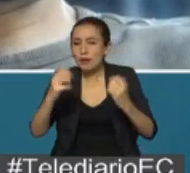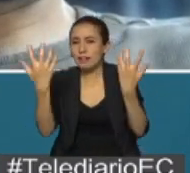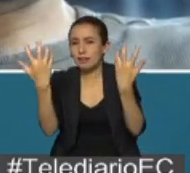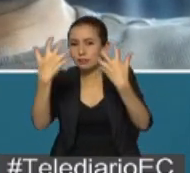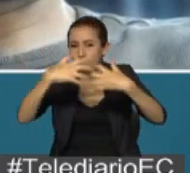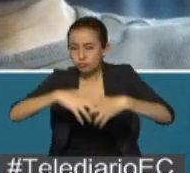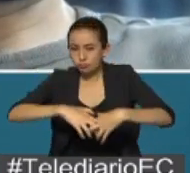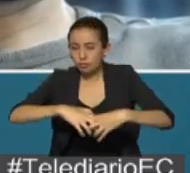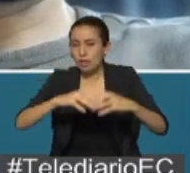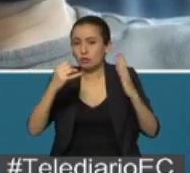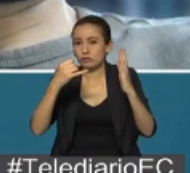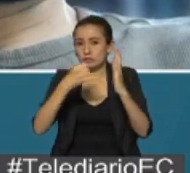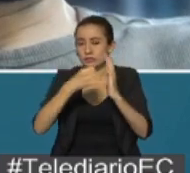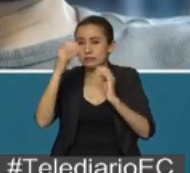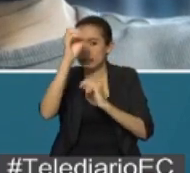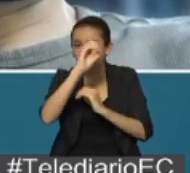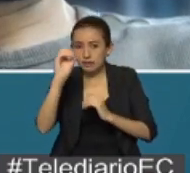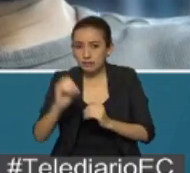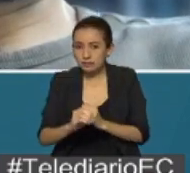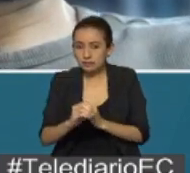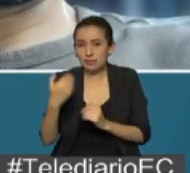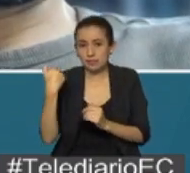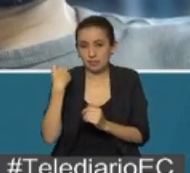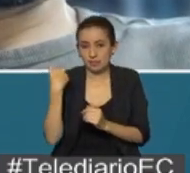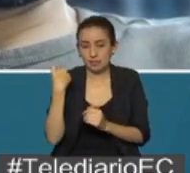los GATS con el banco.